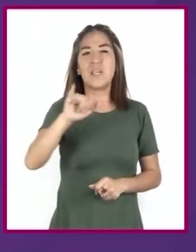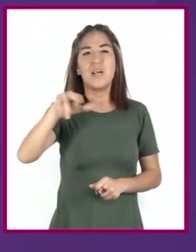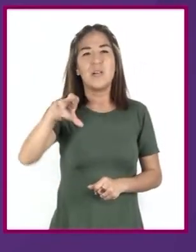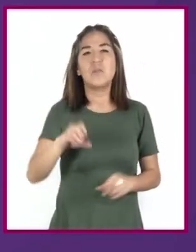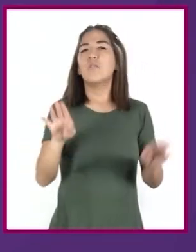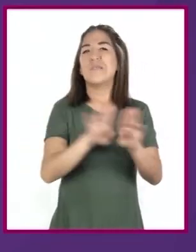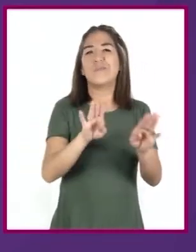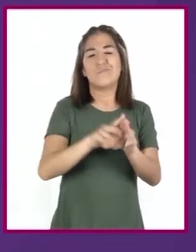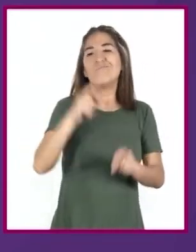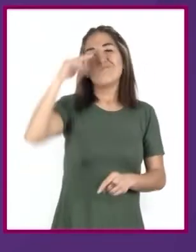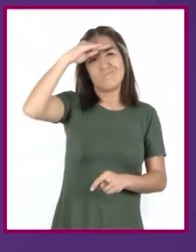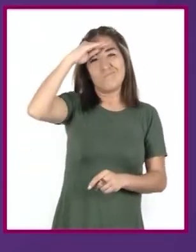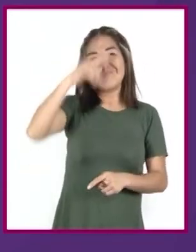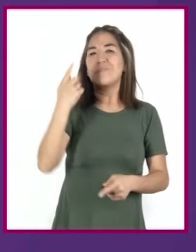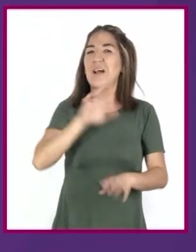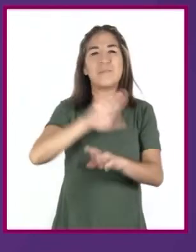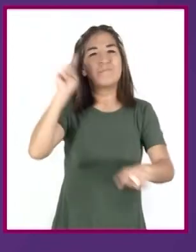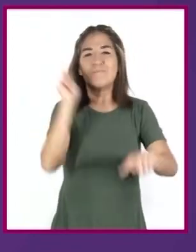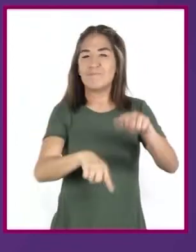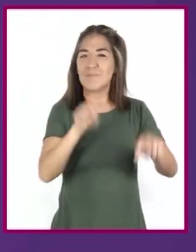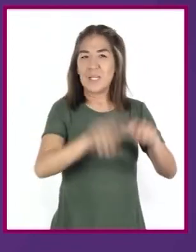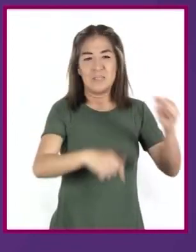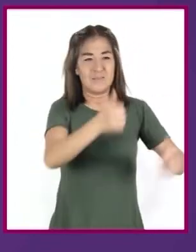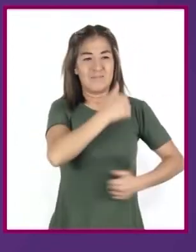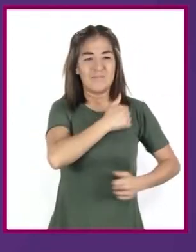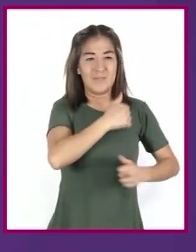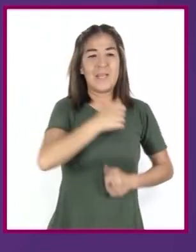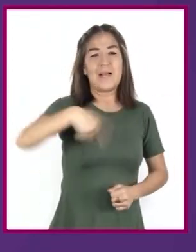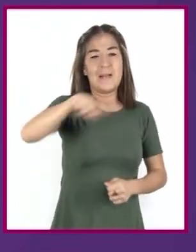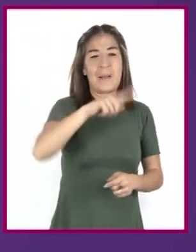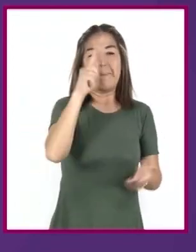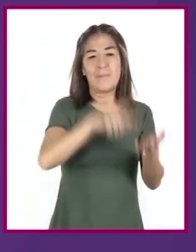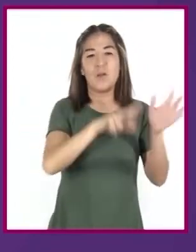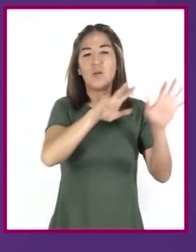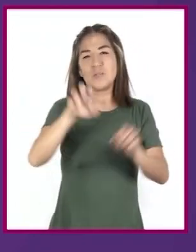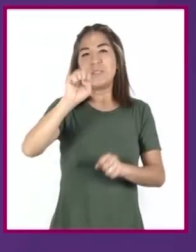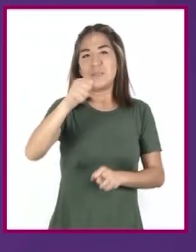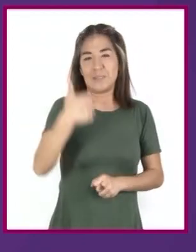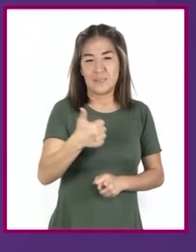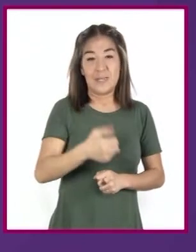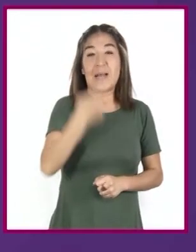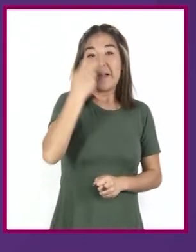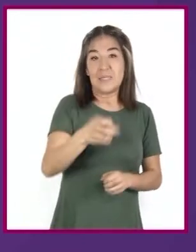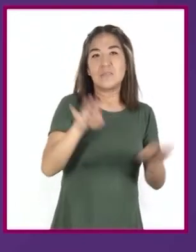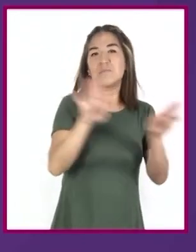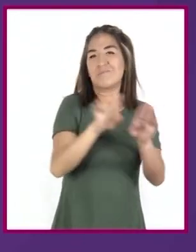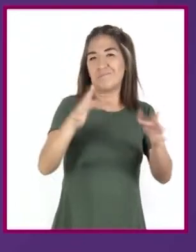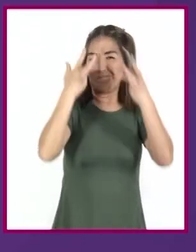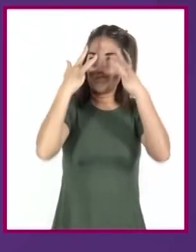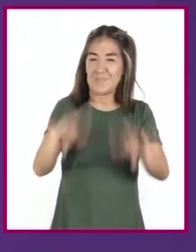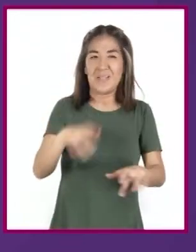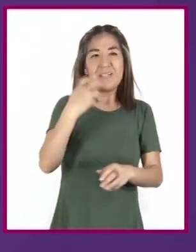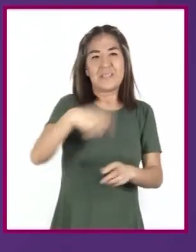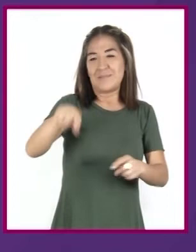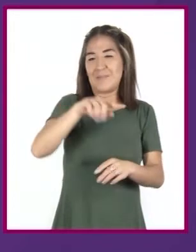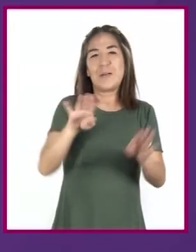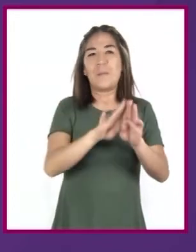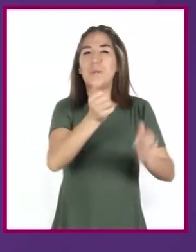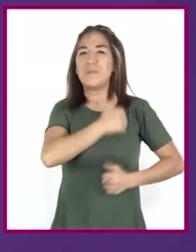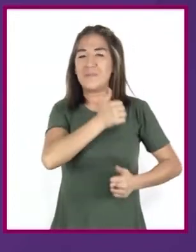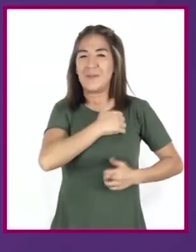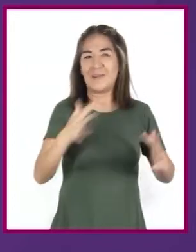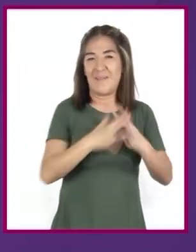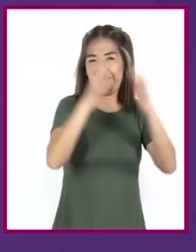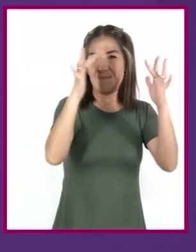sus tropas en diciembre de 1866. Con la salida del ejército francés, Maximiliano perdió el